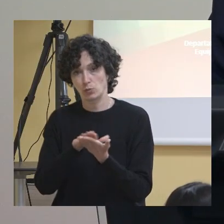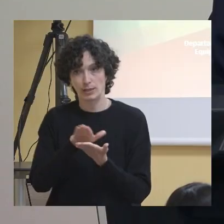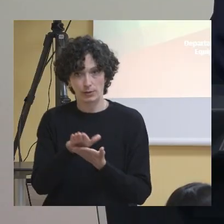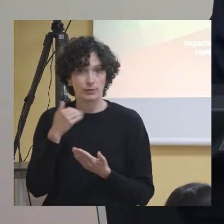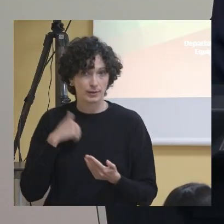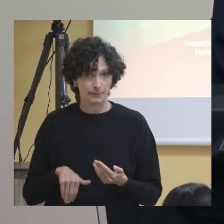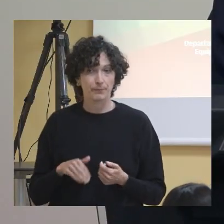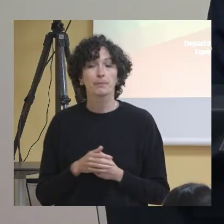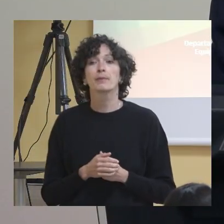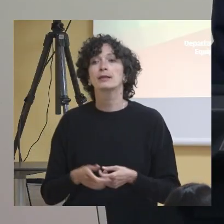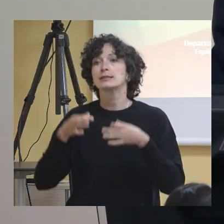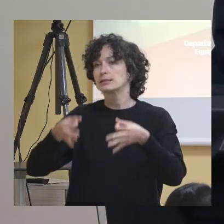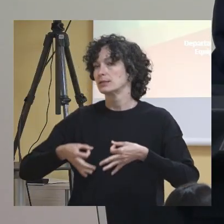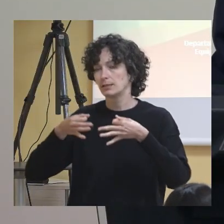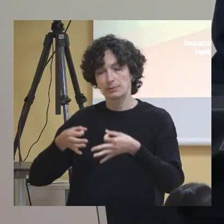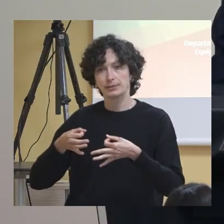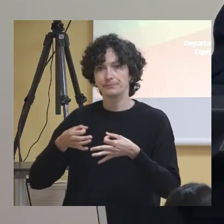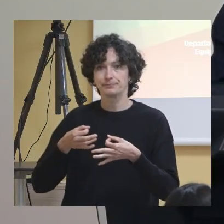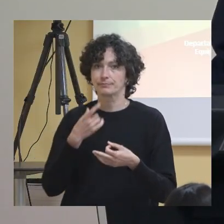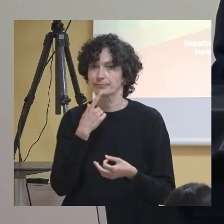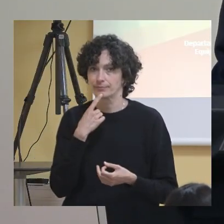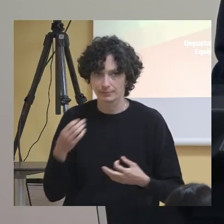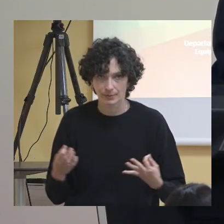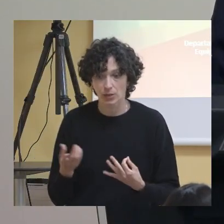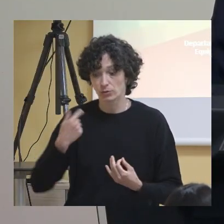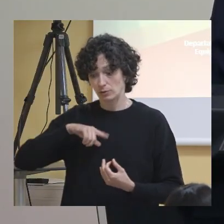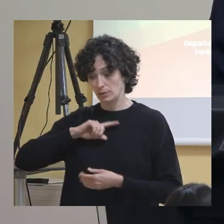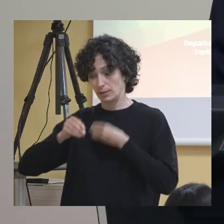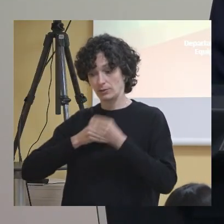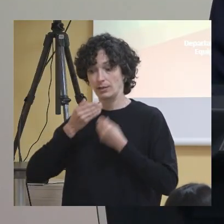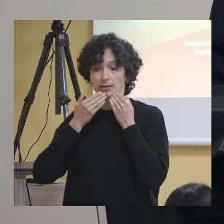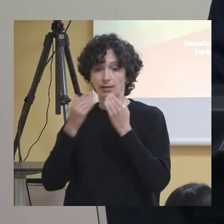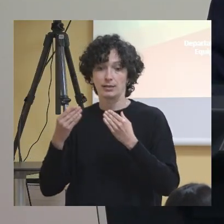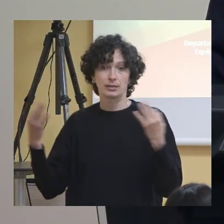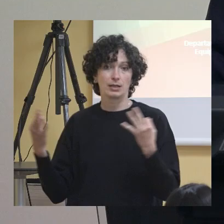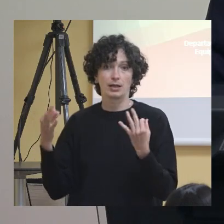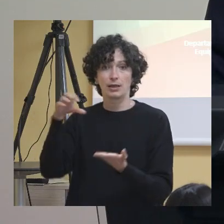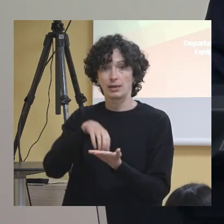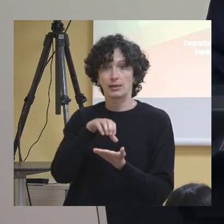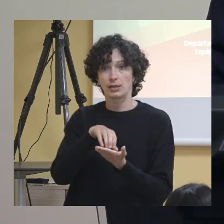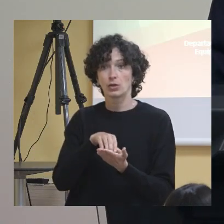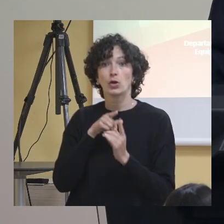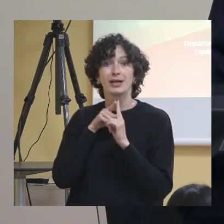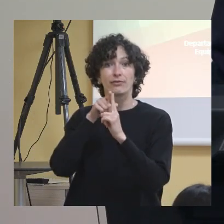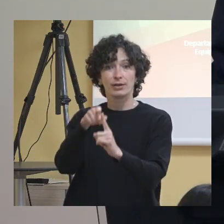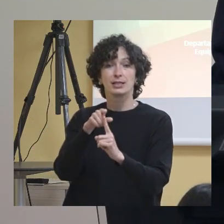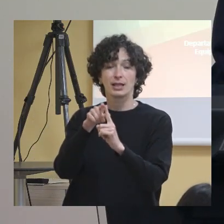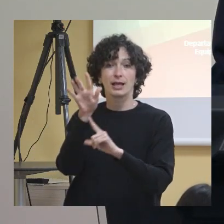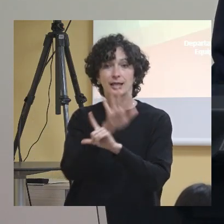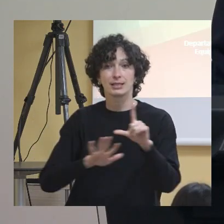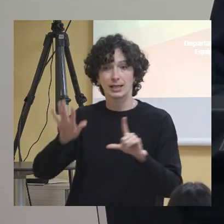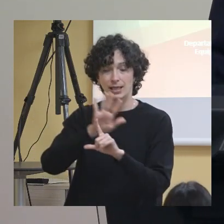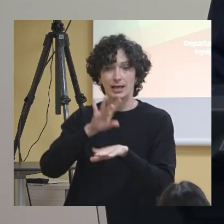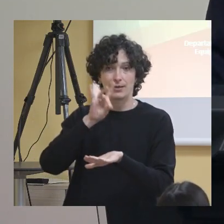reconocer siempre que lo hemos hecho gracias a que hemos tenido la oportunidad de tener muy cerca el centro de referencias a tal enfermedad de RAS que nos ha